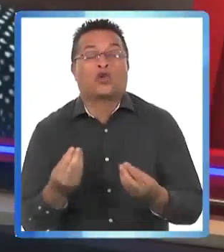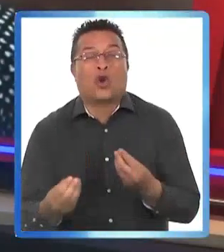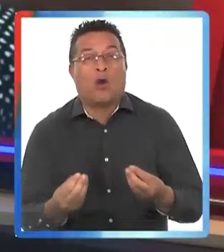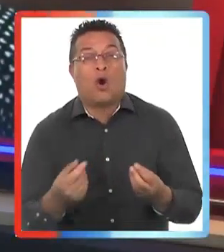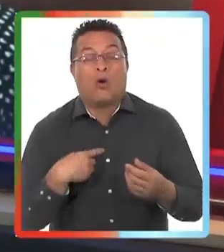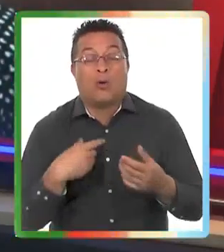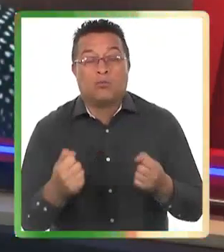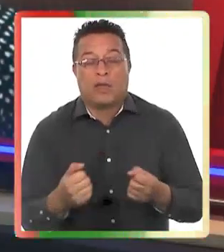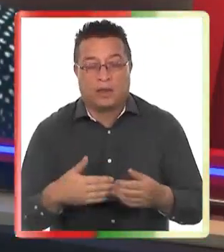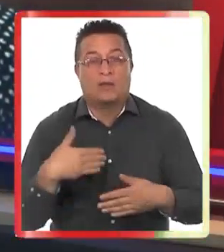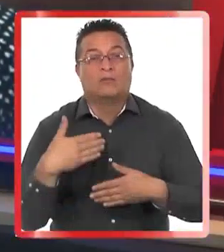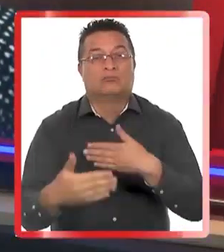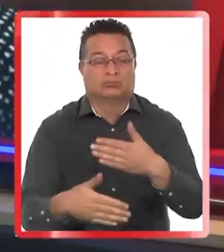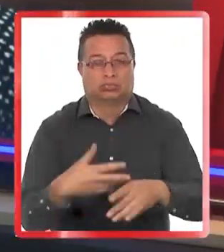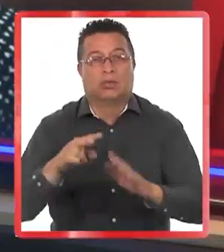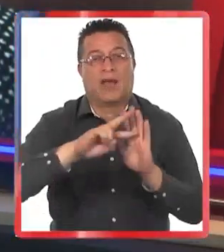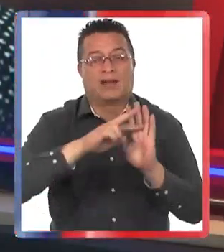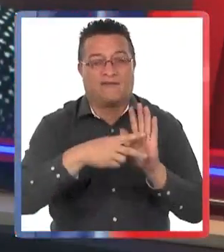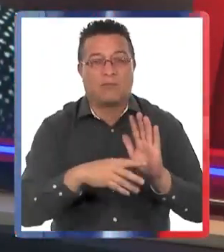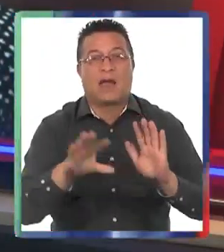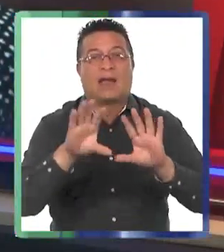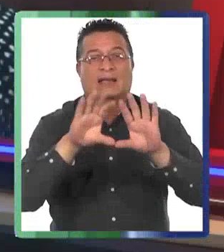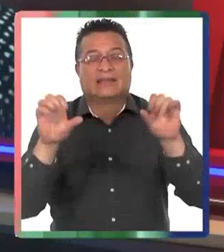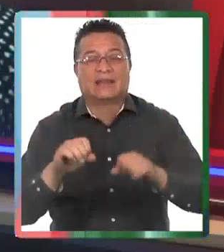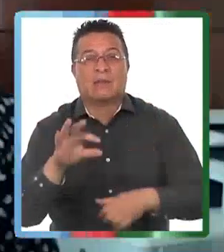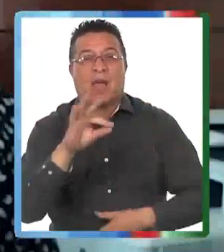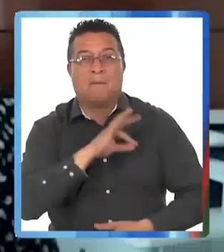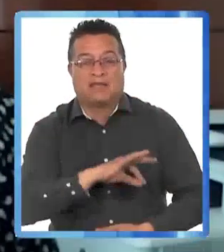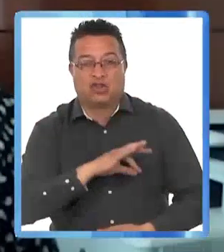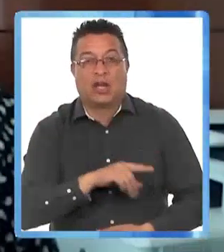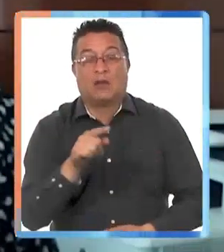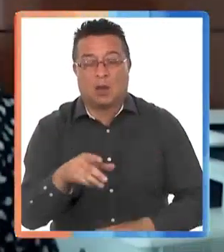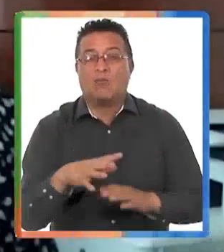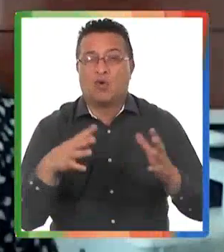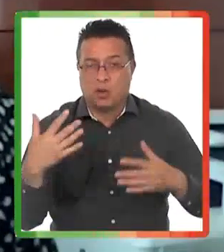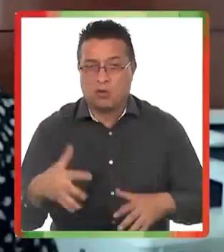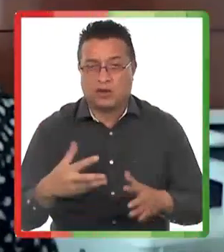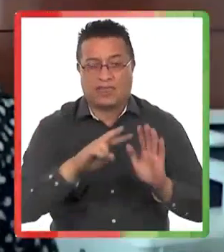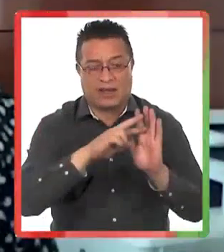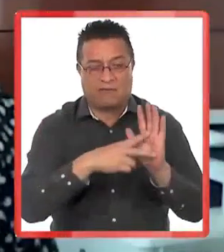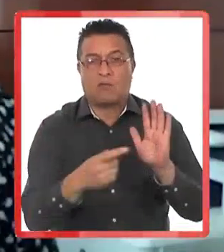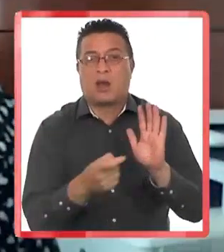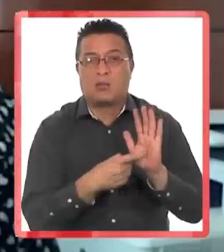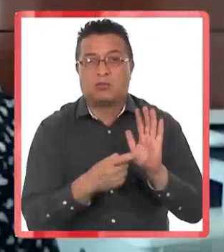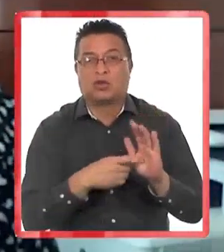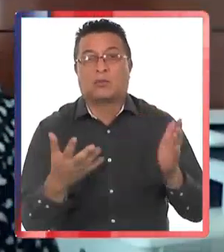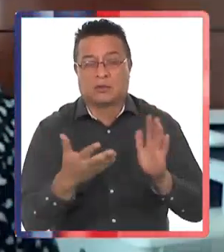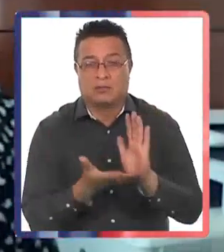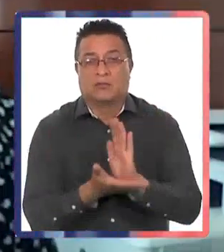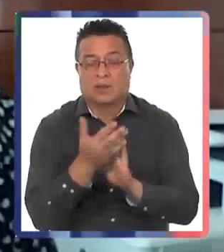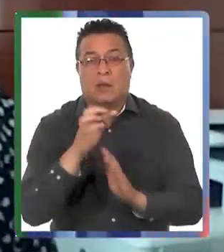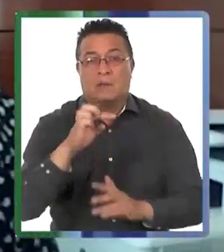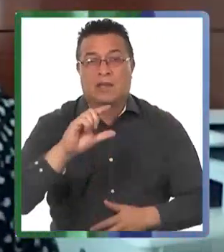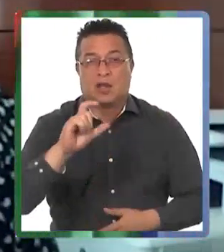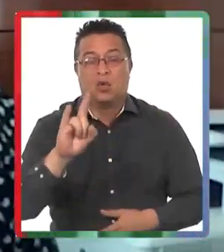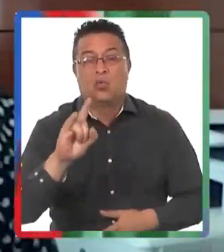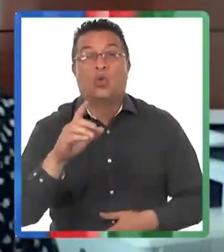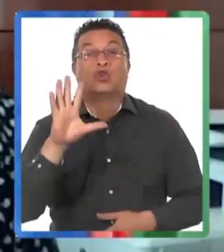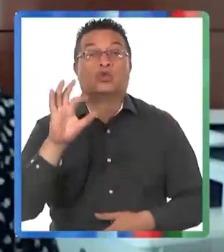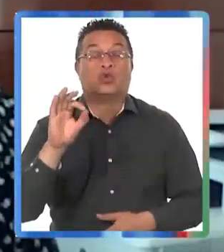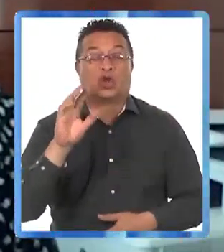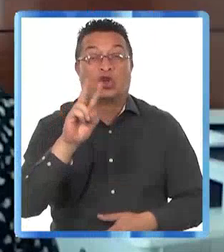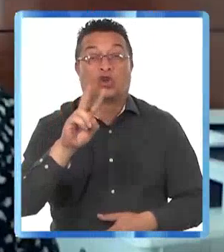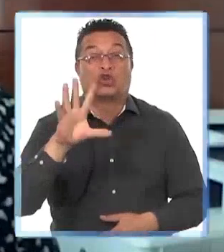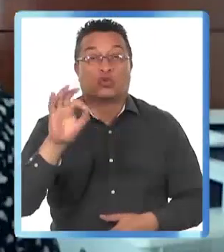¿cómo, dirán ustedes, vamos a llevar adelante una reforma al sistema de pensiones? Es muy necesaria la reforma tributaria, sobre todo para subir la PGU a